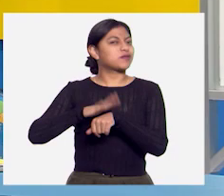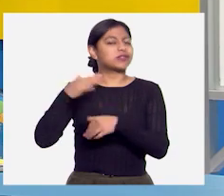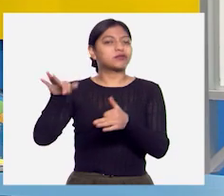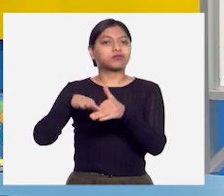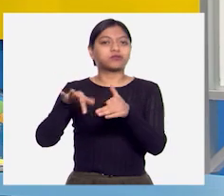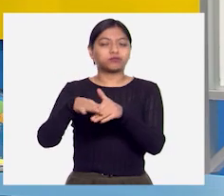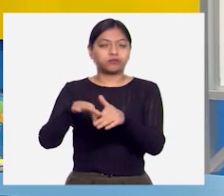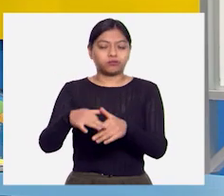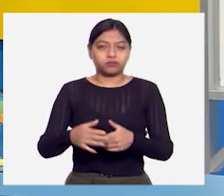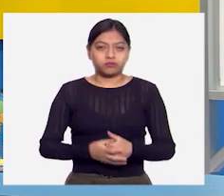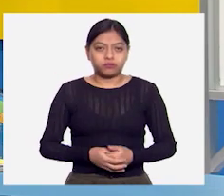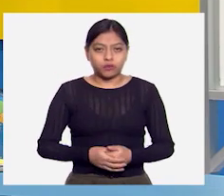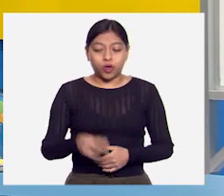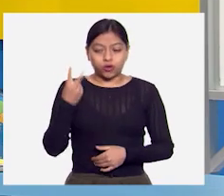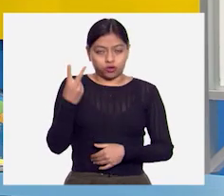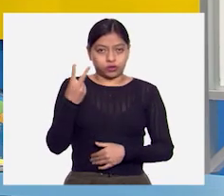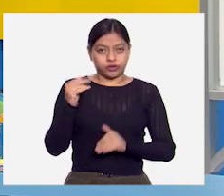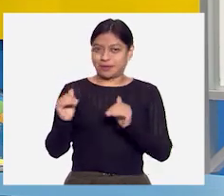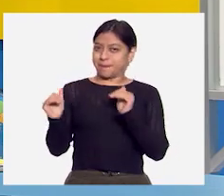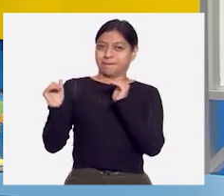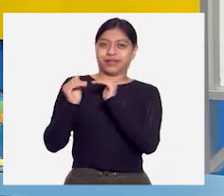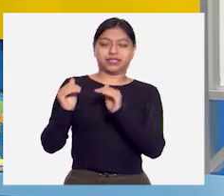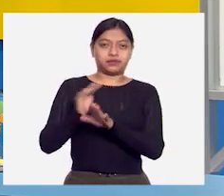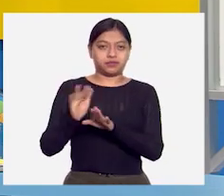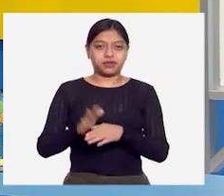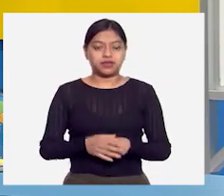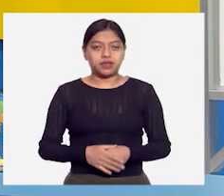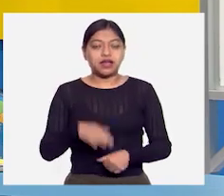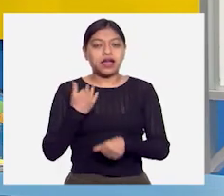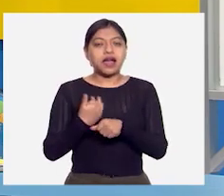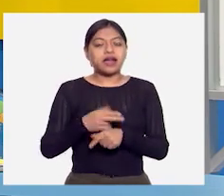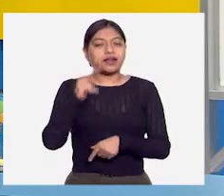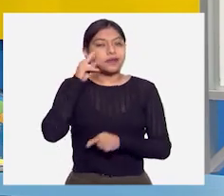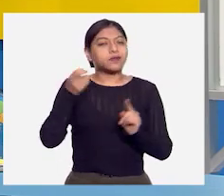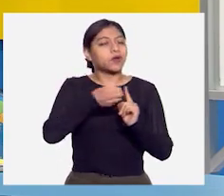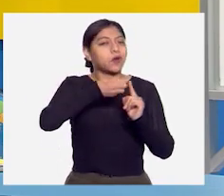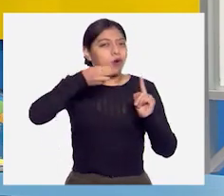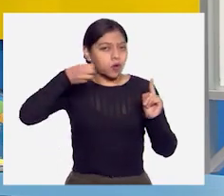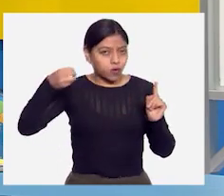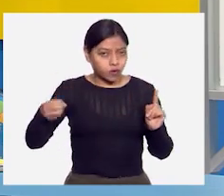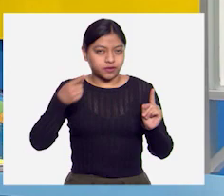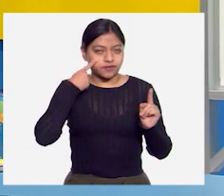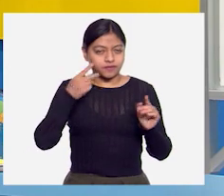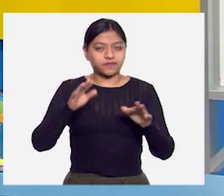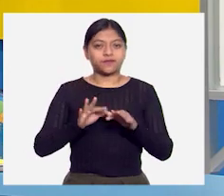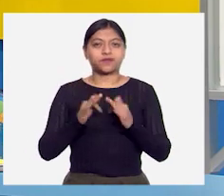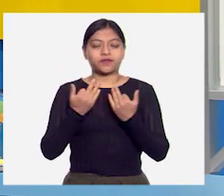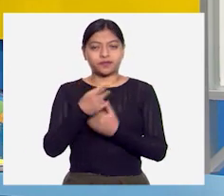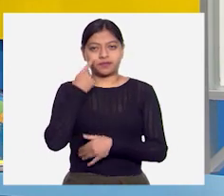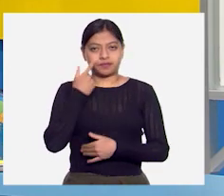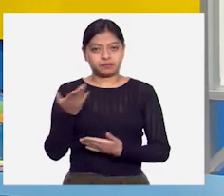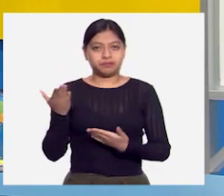se registró. Lo podemos apreciar mejor si los organizamos de la siguiente manera.